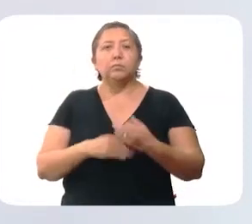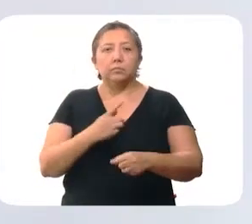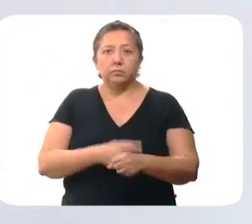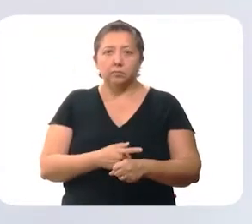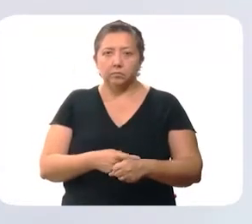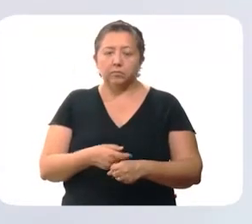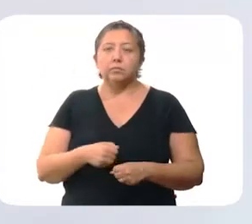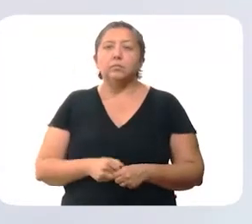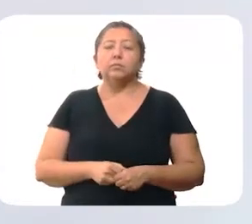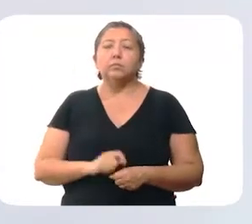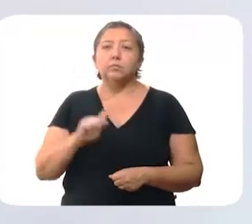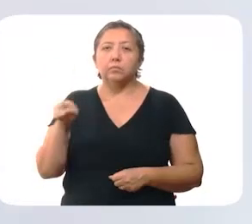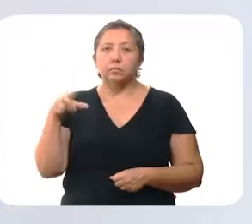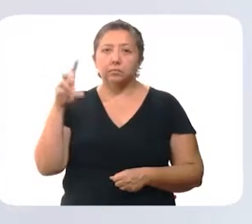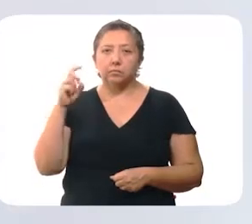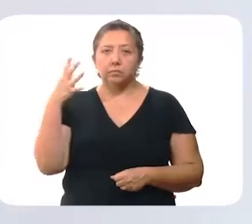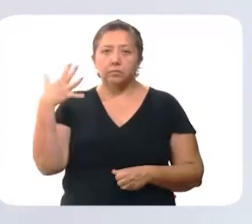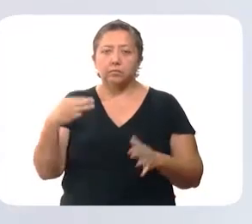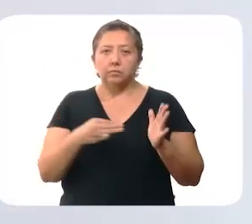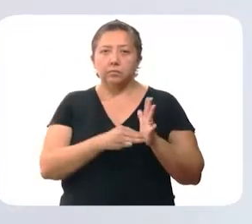de contagios registrados, que son